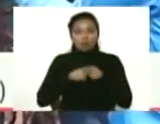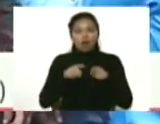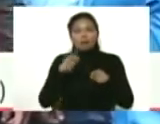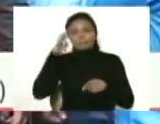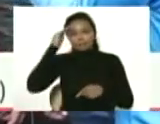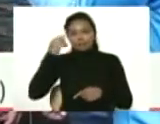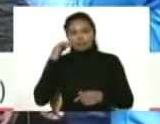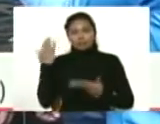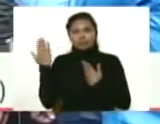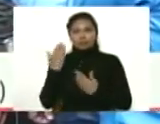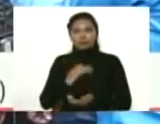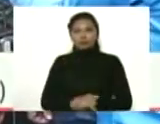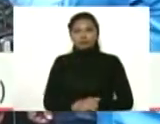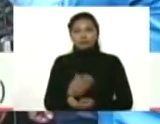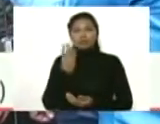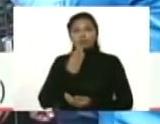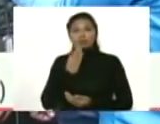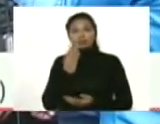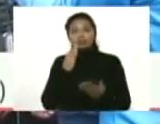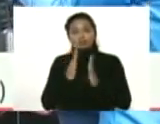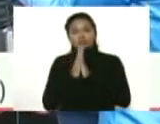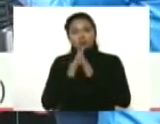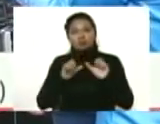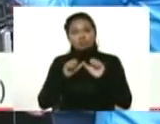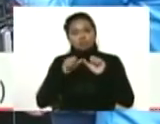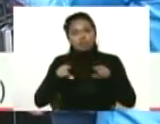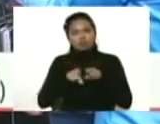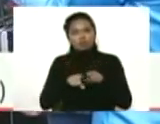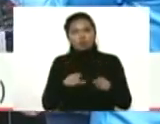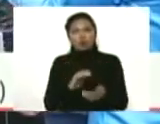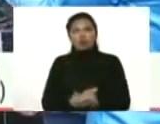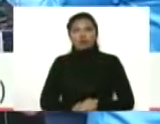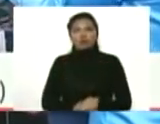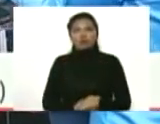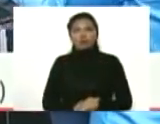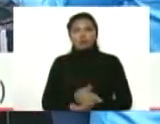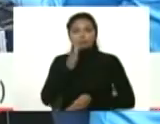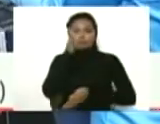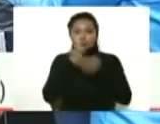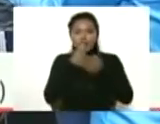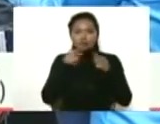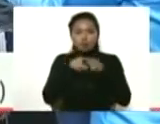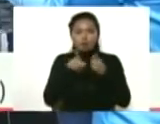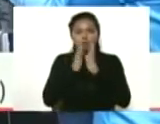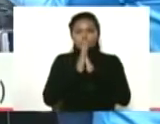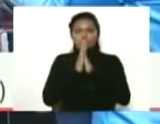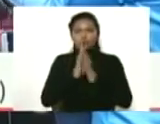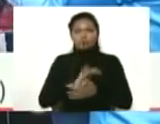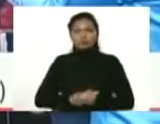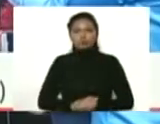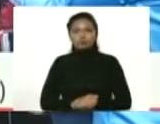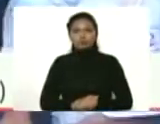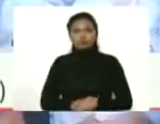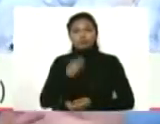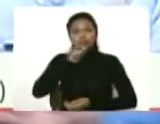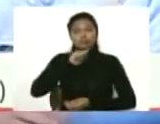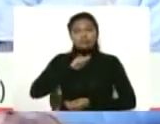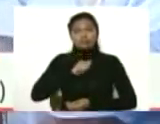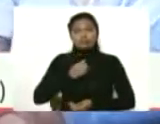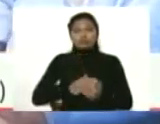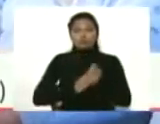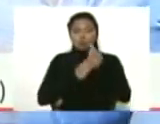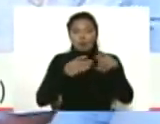está. Está la experiencia. Por favor, continúa, Padrino. Si pueden partir la pantalla, por favor. Muy bien. Sí, mi comandante. Entonces,